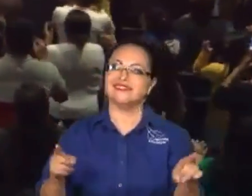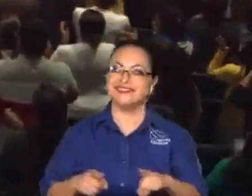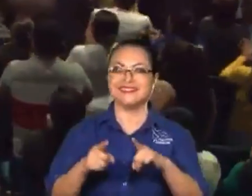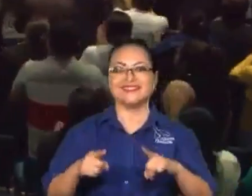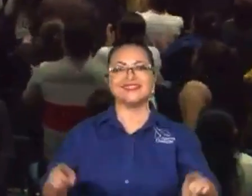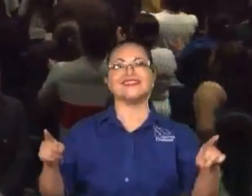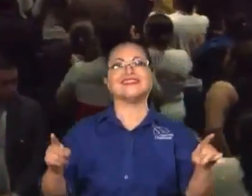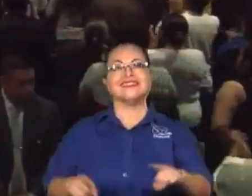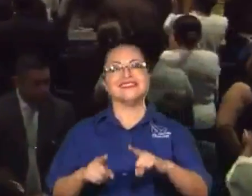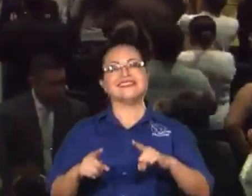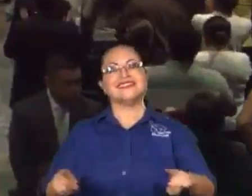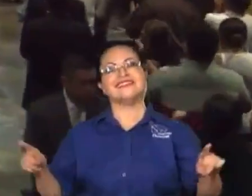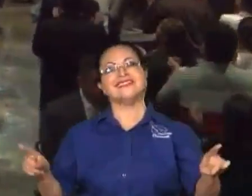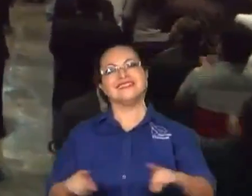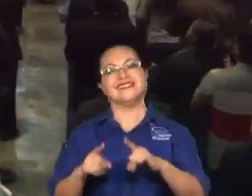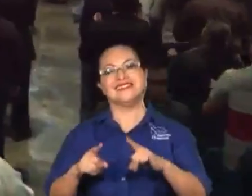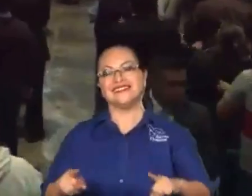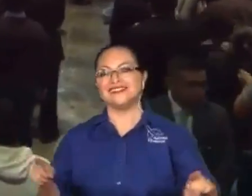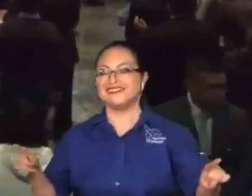Bendito su nombre,